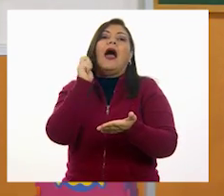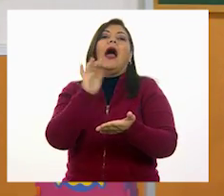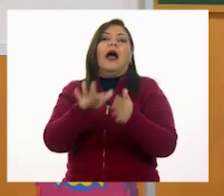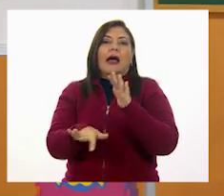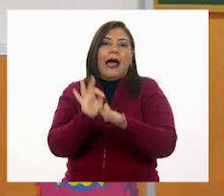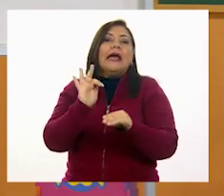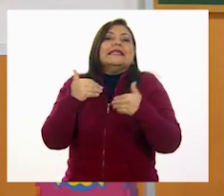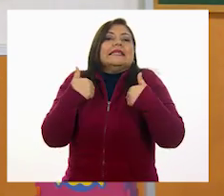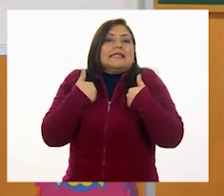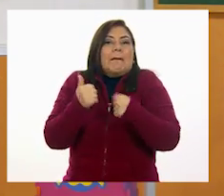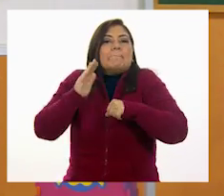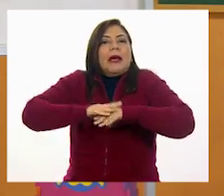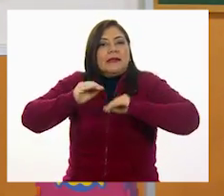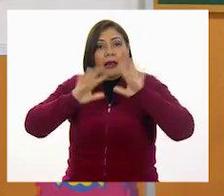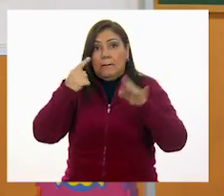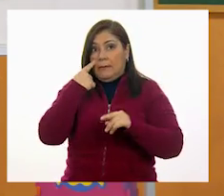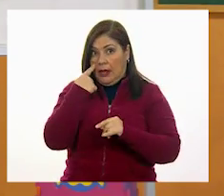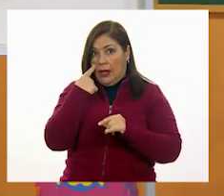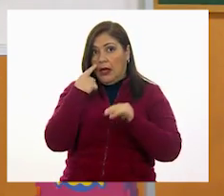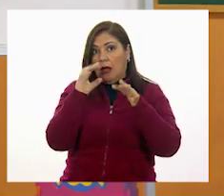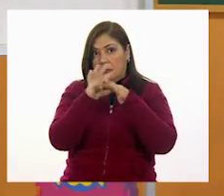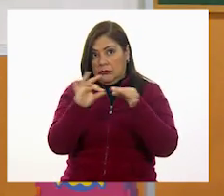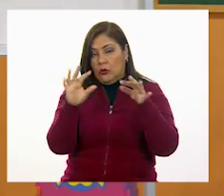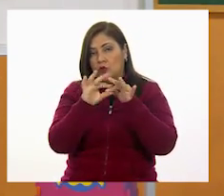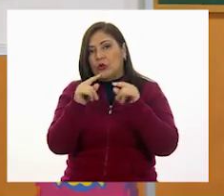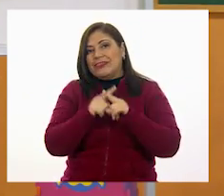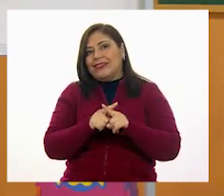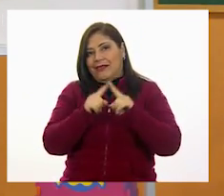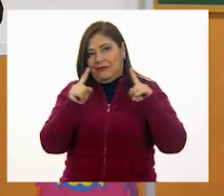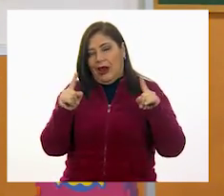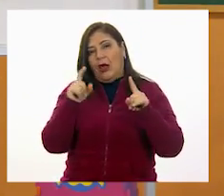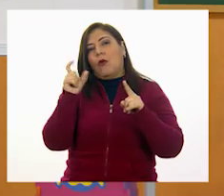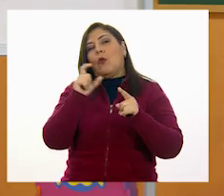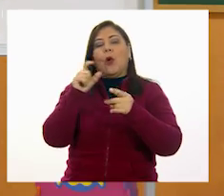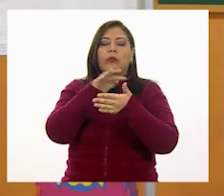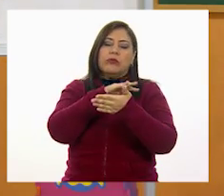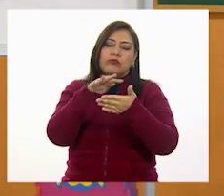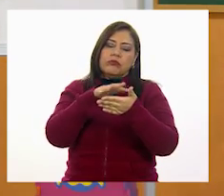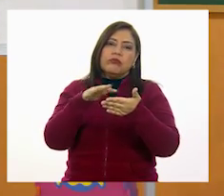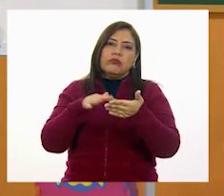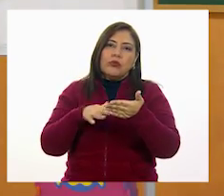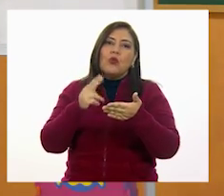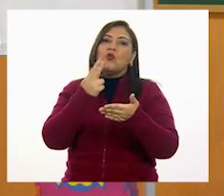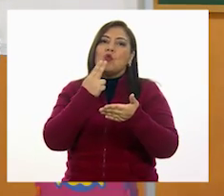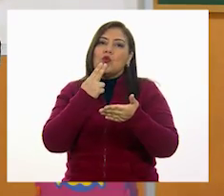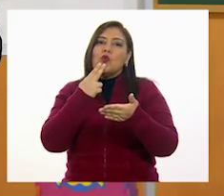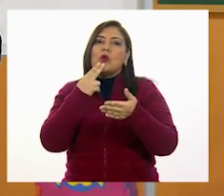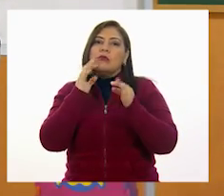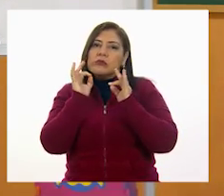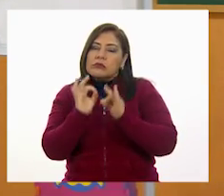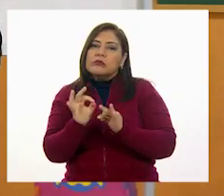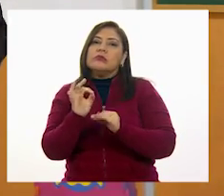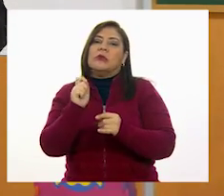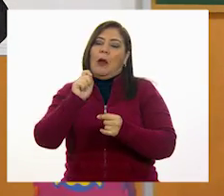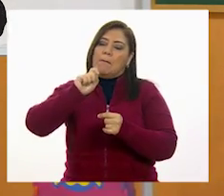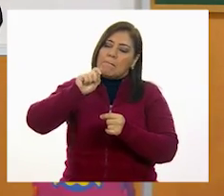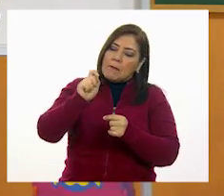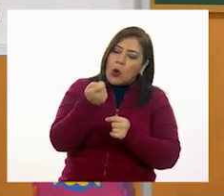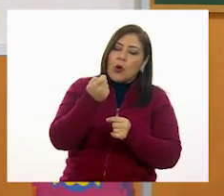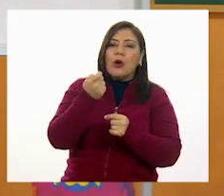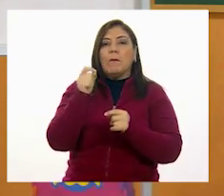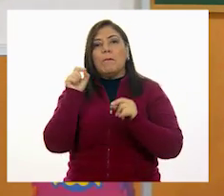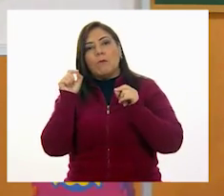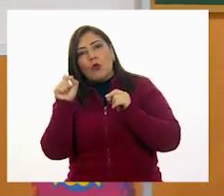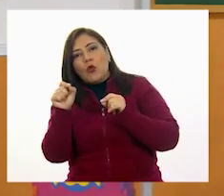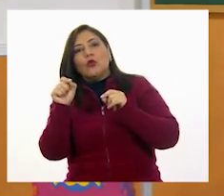textos. ¿Quieren ver cómo leemos cuando tenemos y utilizamos correctamente las